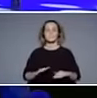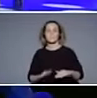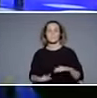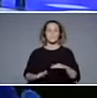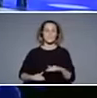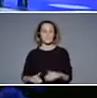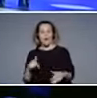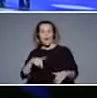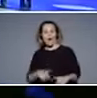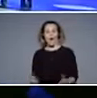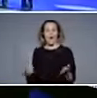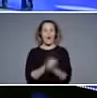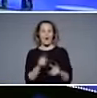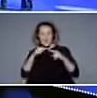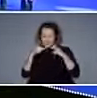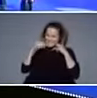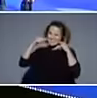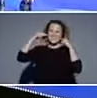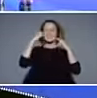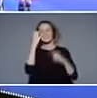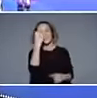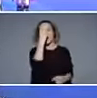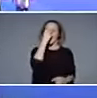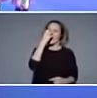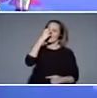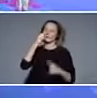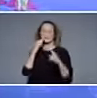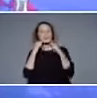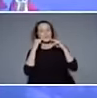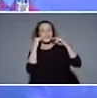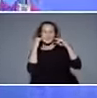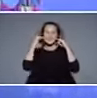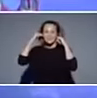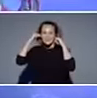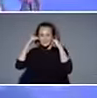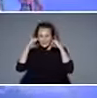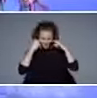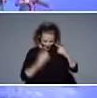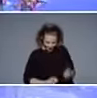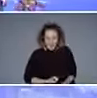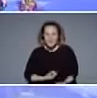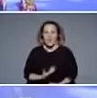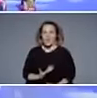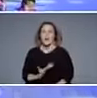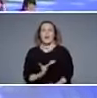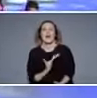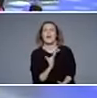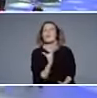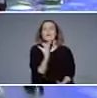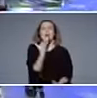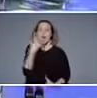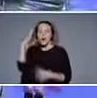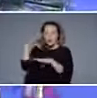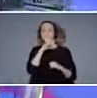Hoy vuelve mi sonrisa de payaso, de mi alma se apodera un cara dura.